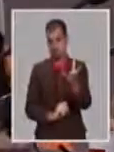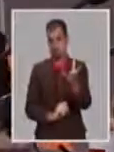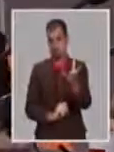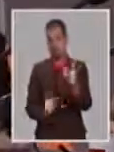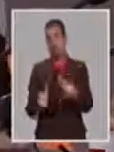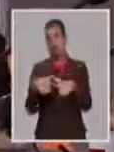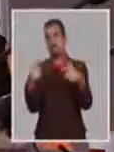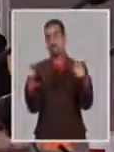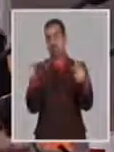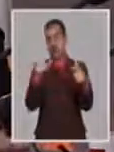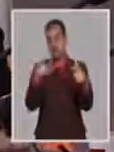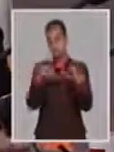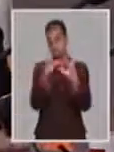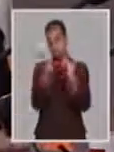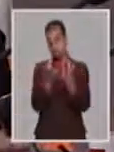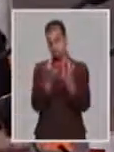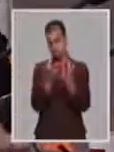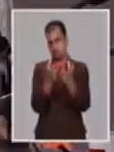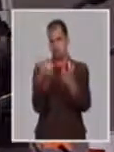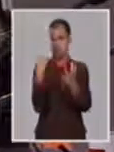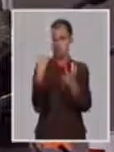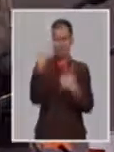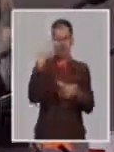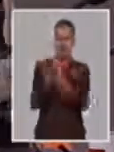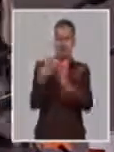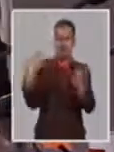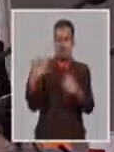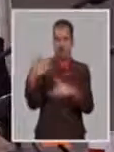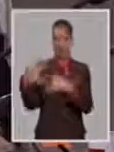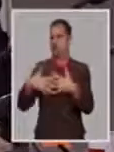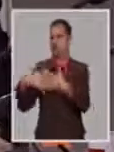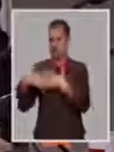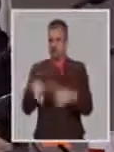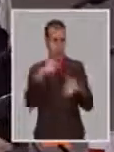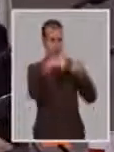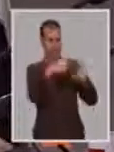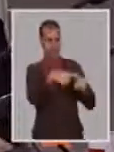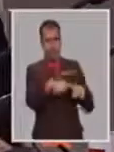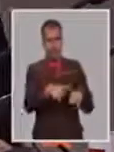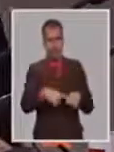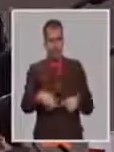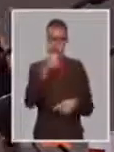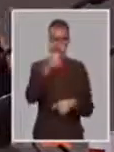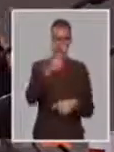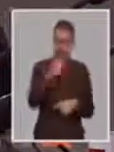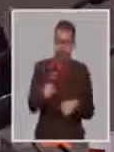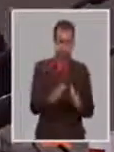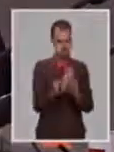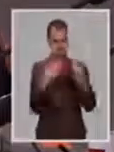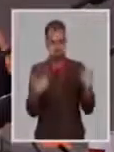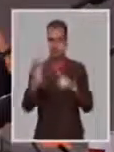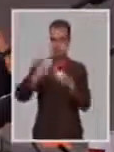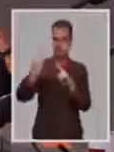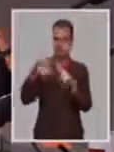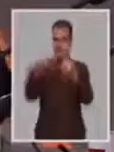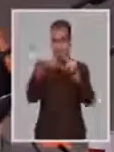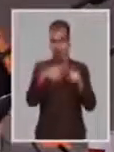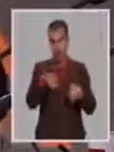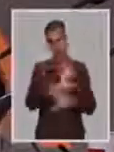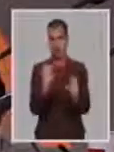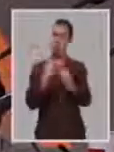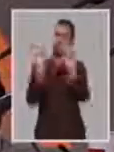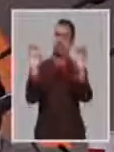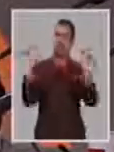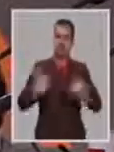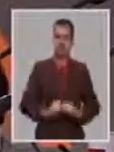comunicación dominantes de este mundo. Ya The New York Times, la BBC, otros importantes medios de comunicación lo han estado reflejando,